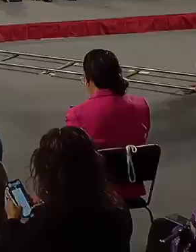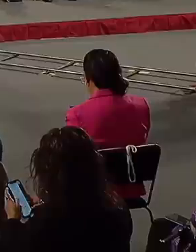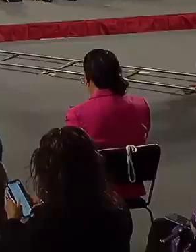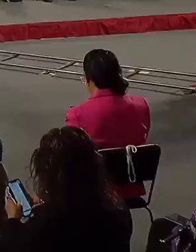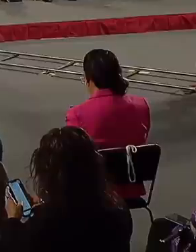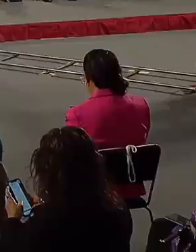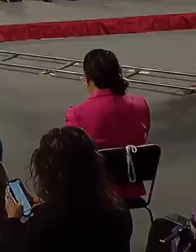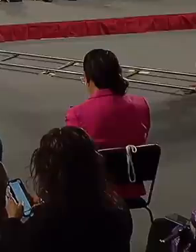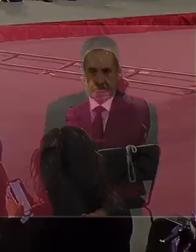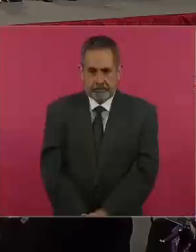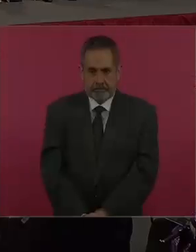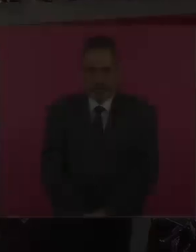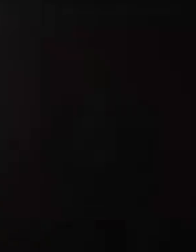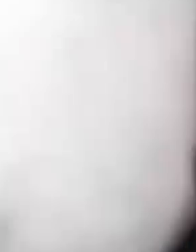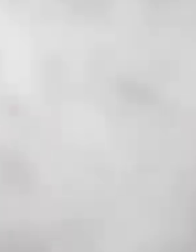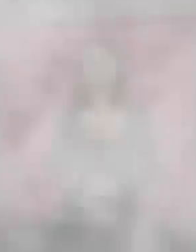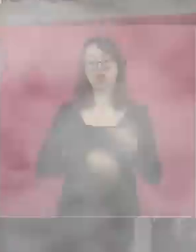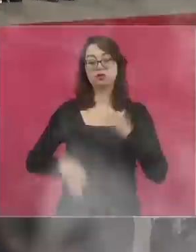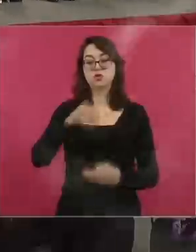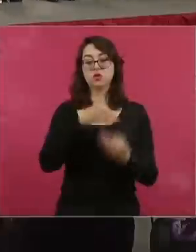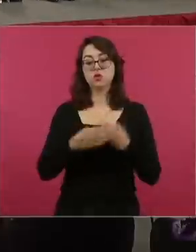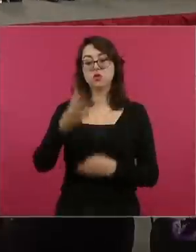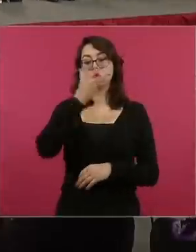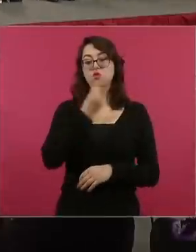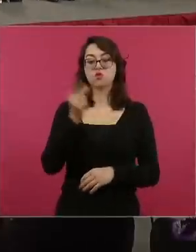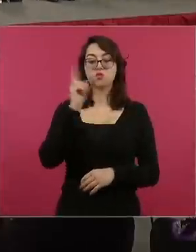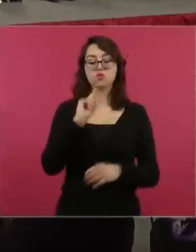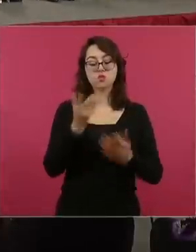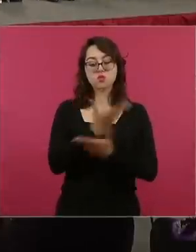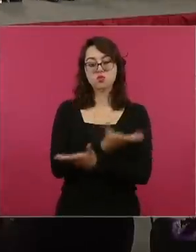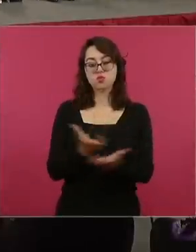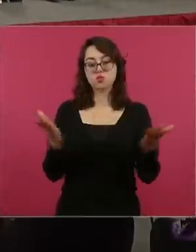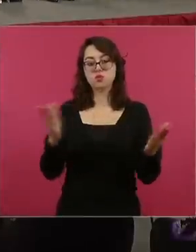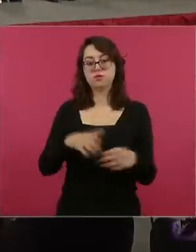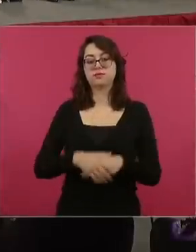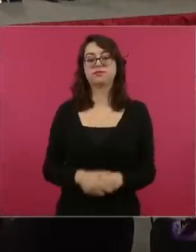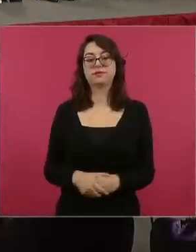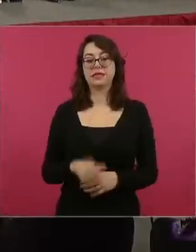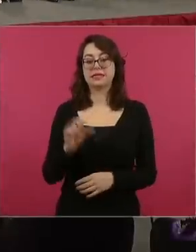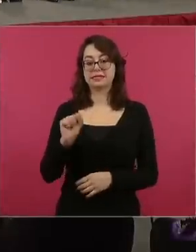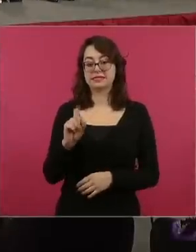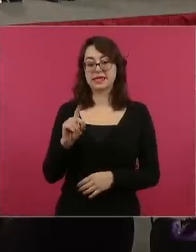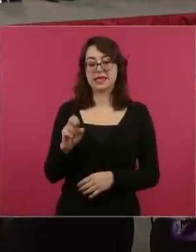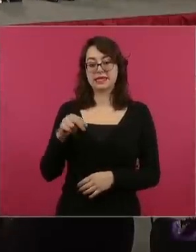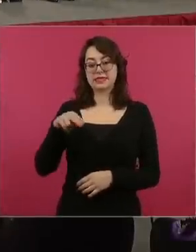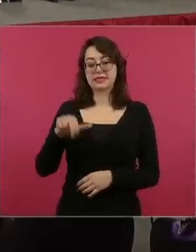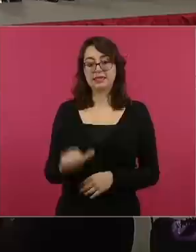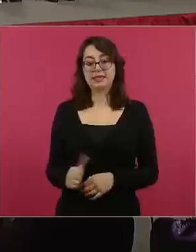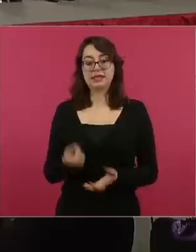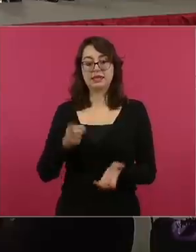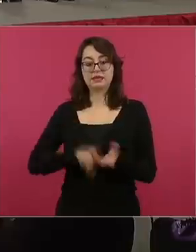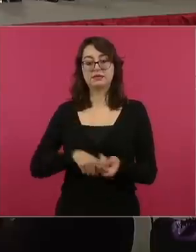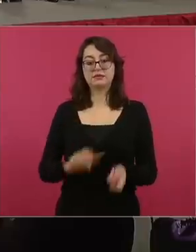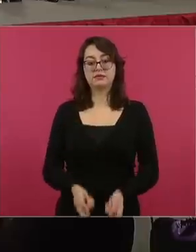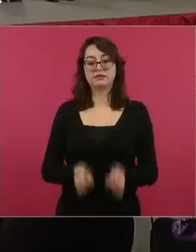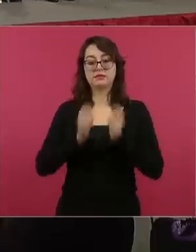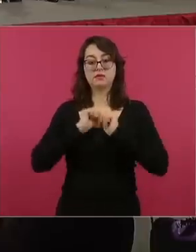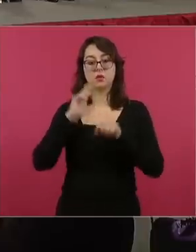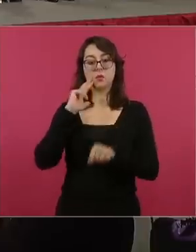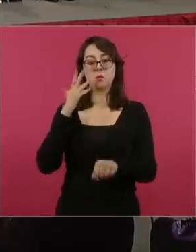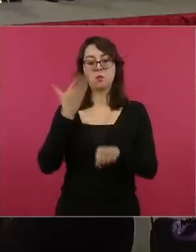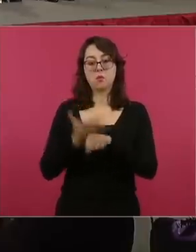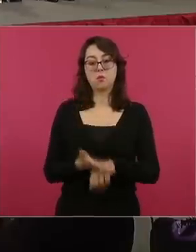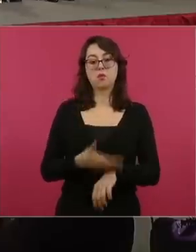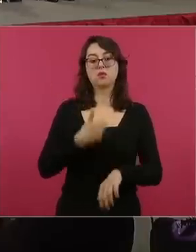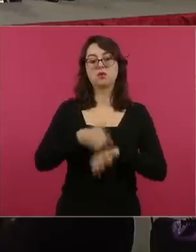hacerlo todo bien y a la primera. La Secretaría de la Defensa Nacional se encuentra participando activamente en la construcción de